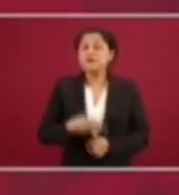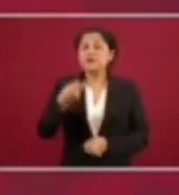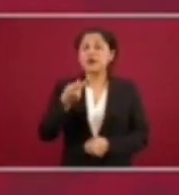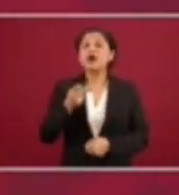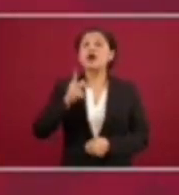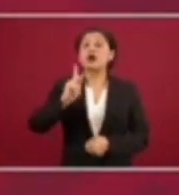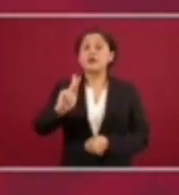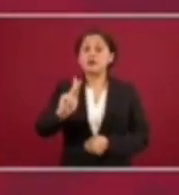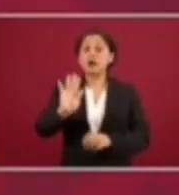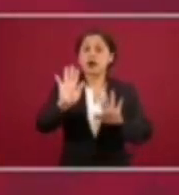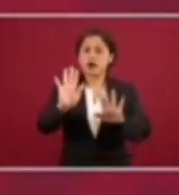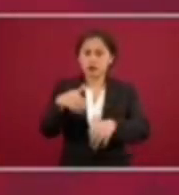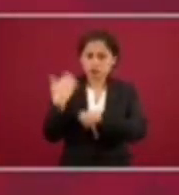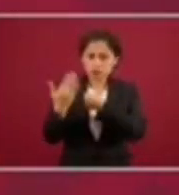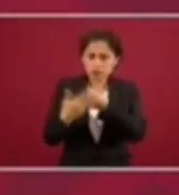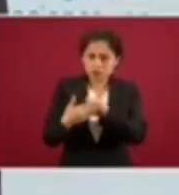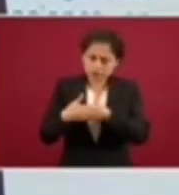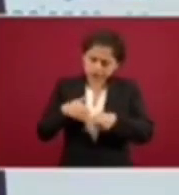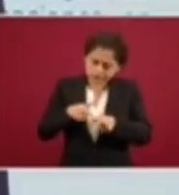tabla.